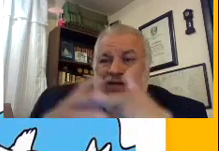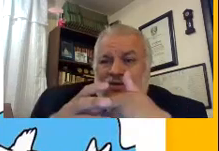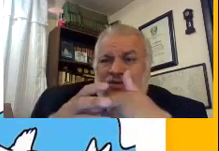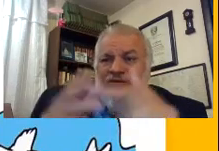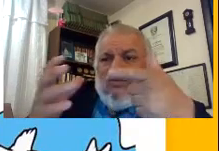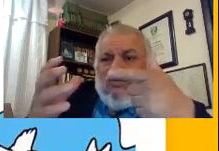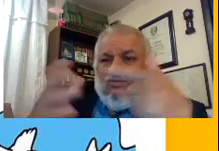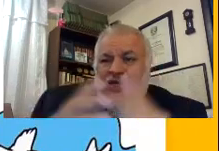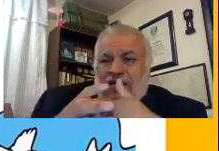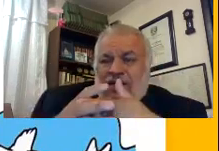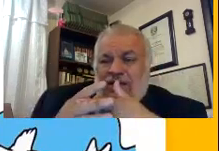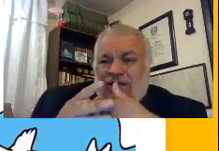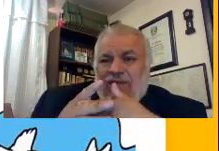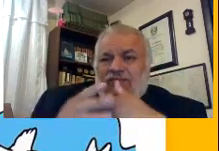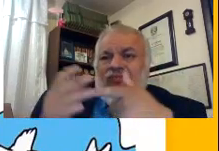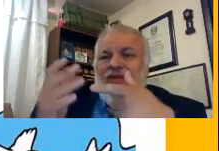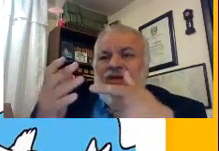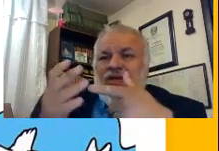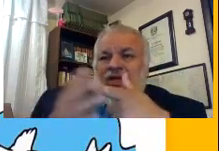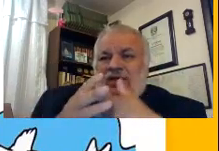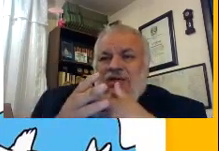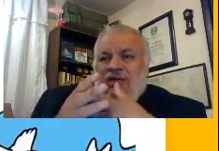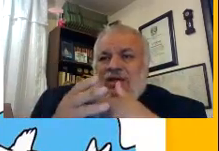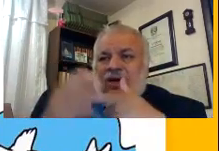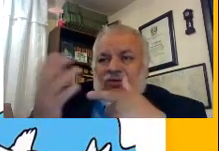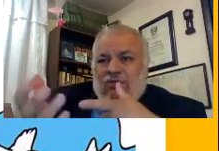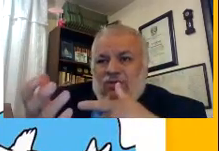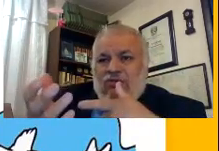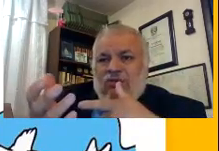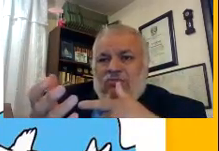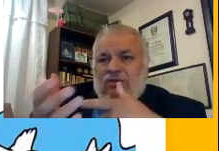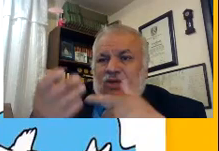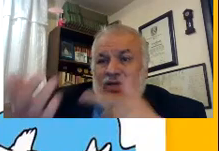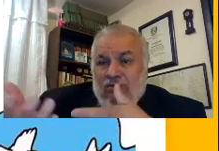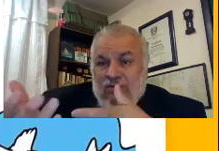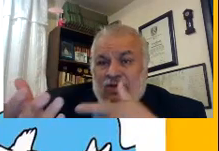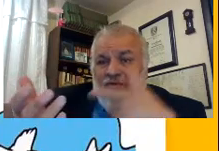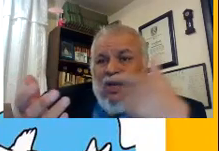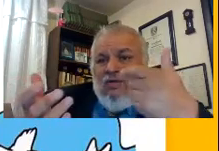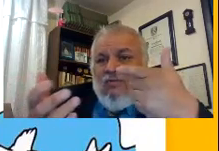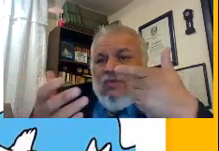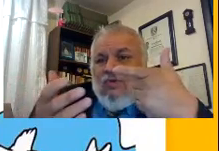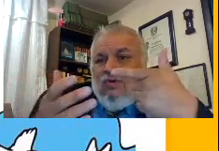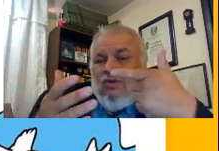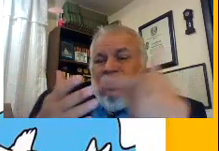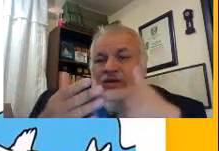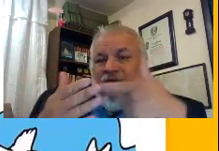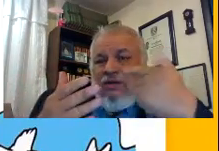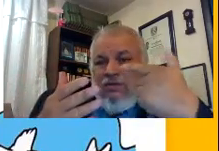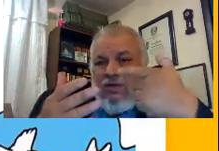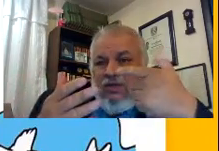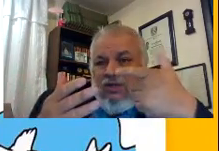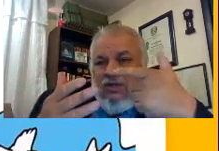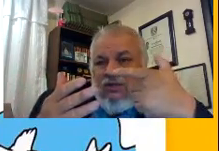una agresión o una herida a un individuo susceptible que no esté vacunado y